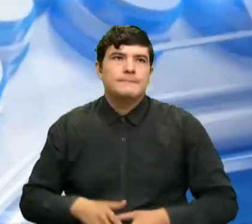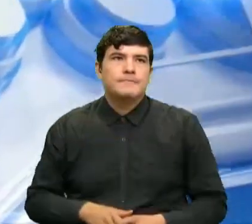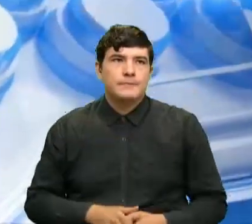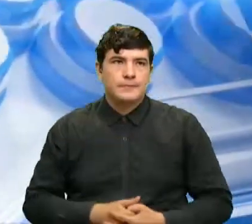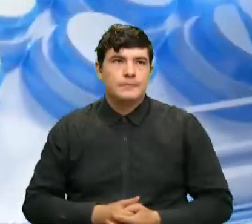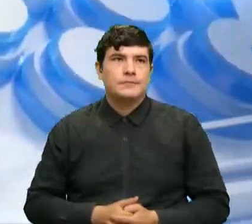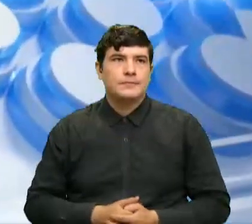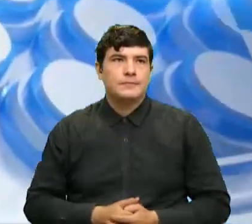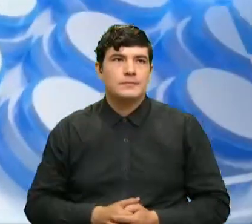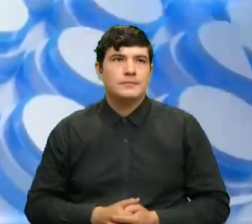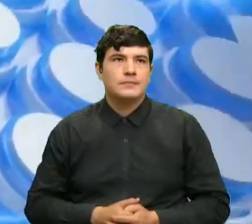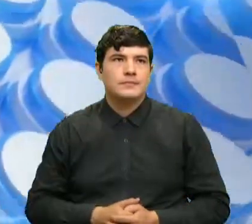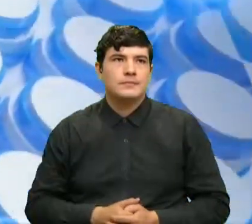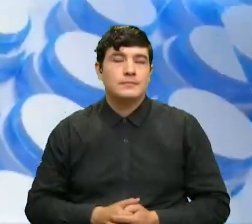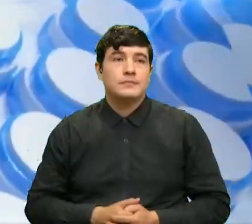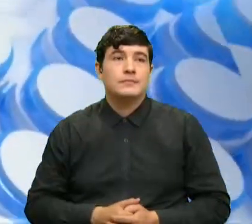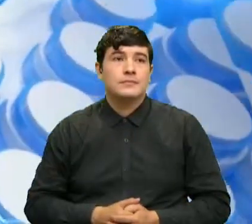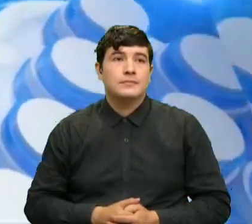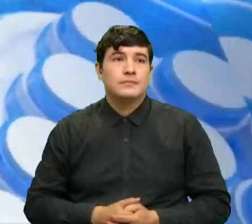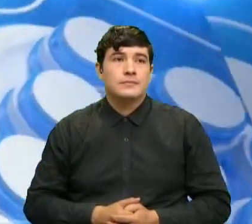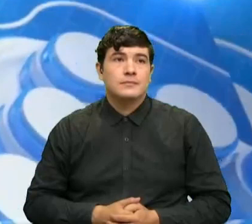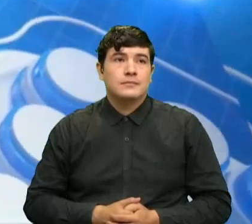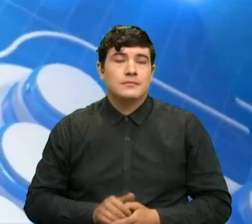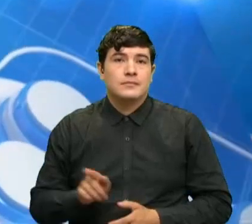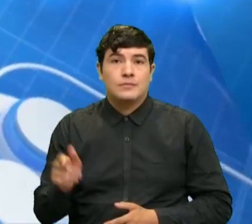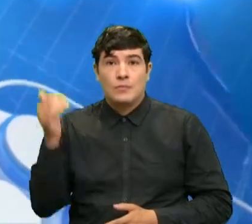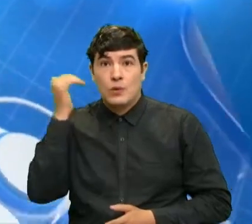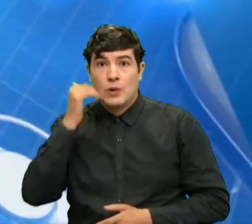la motocicleta se salió herida.